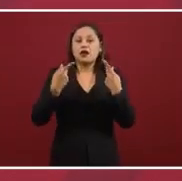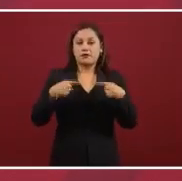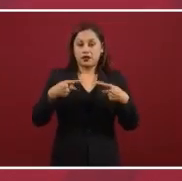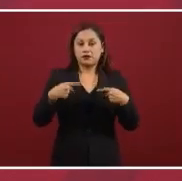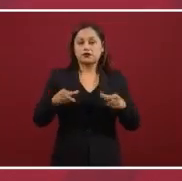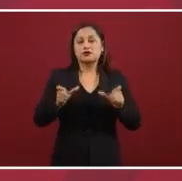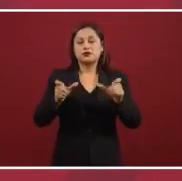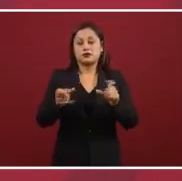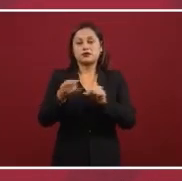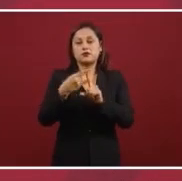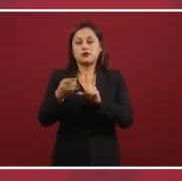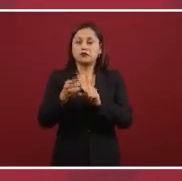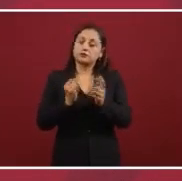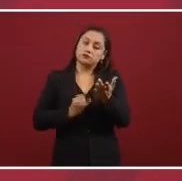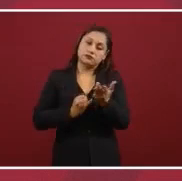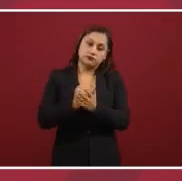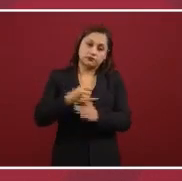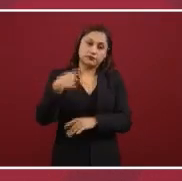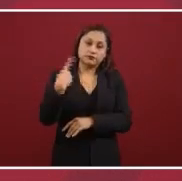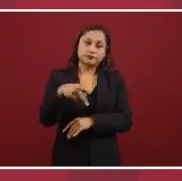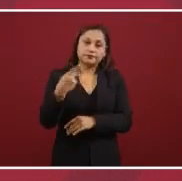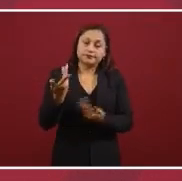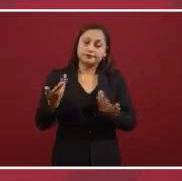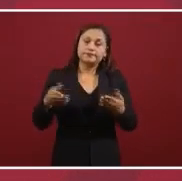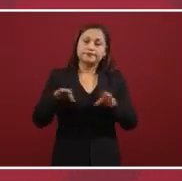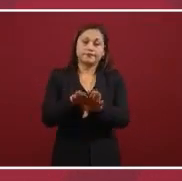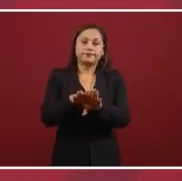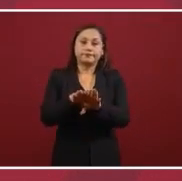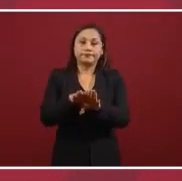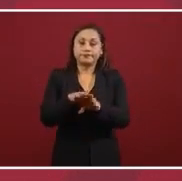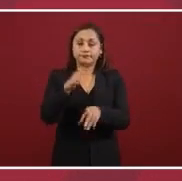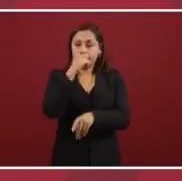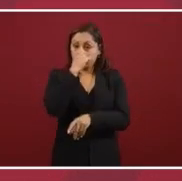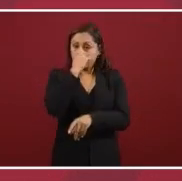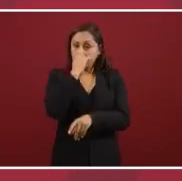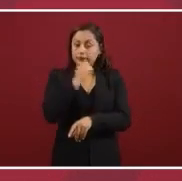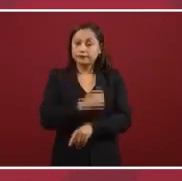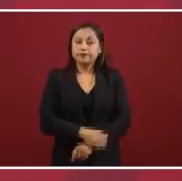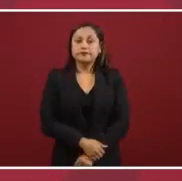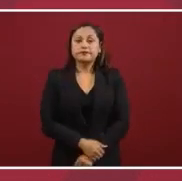forzando la puerta, también